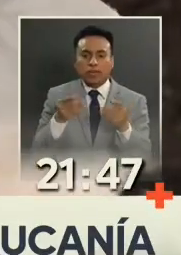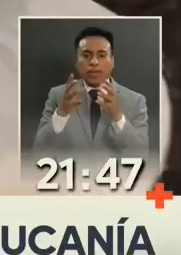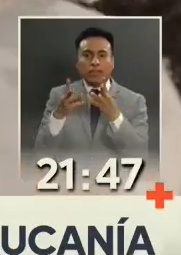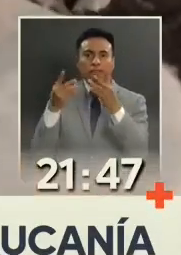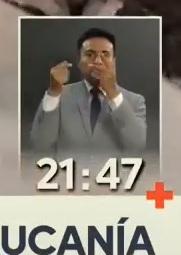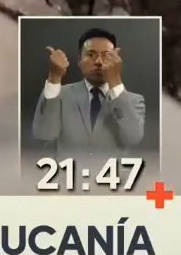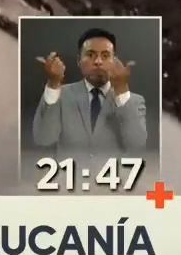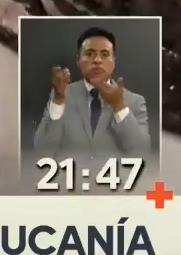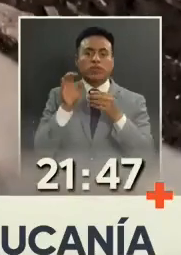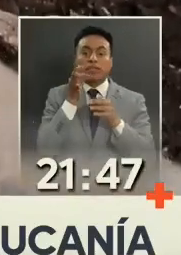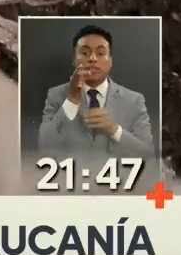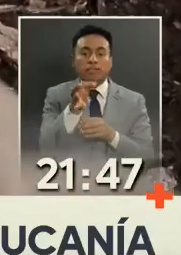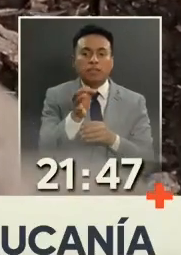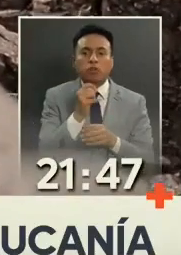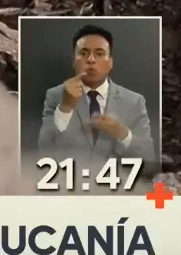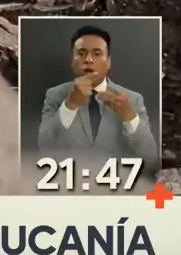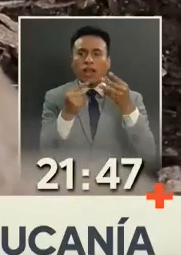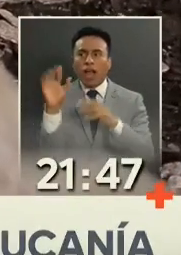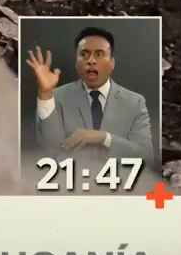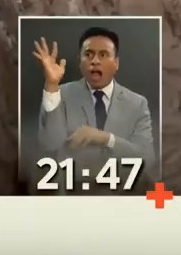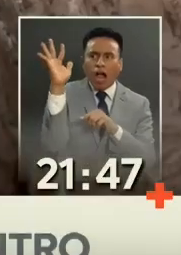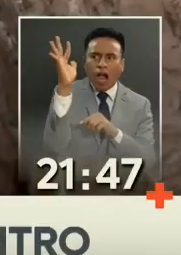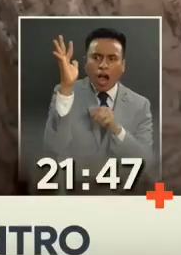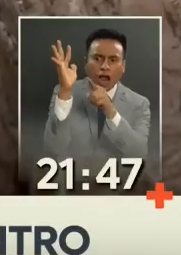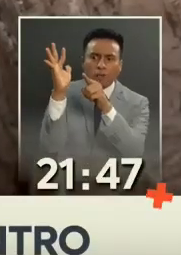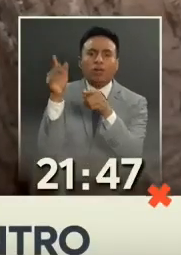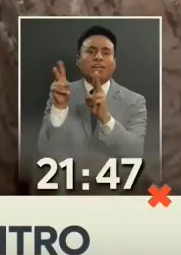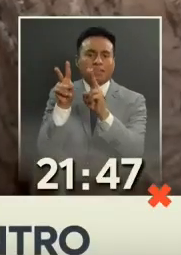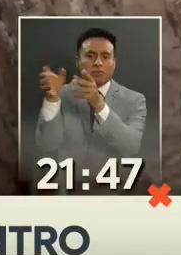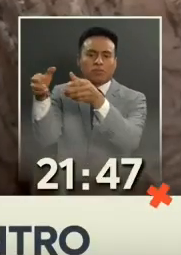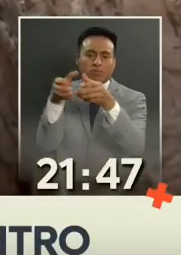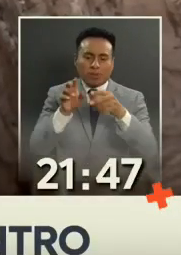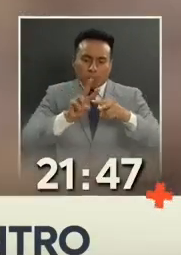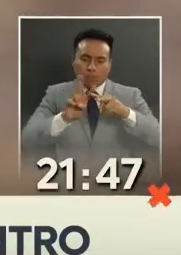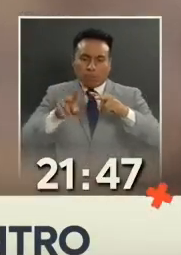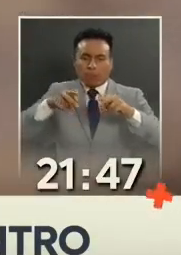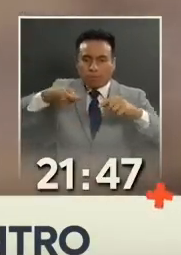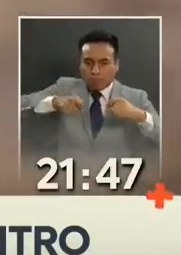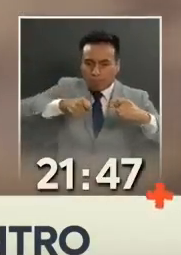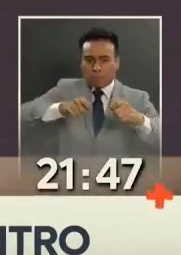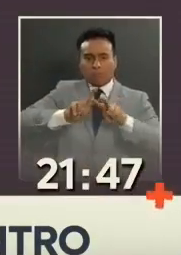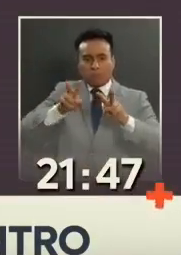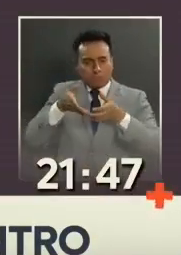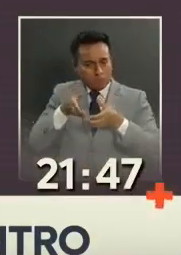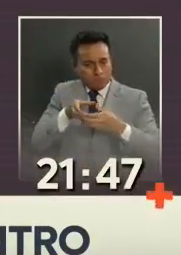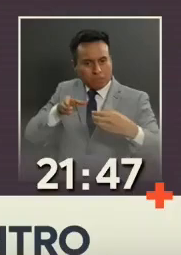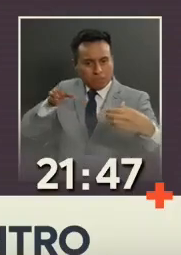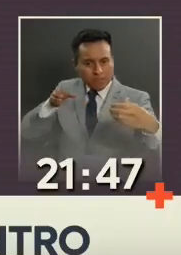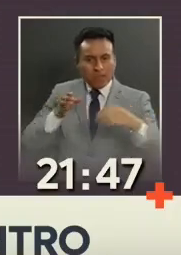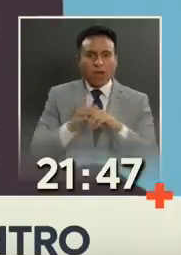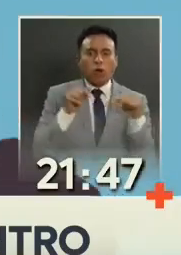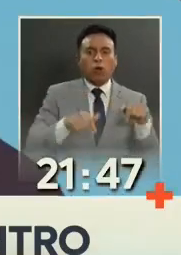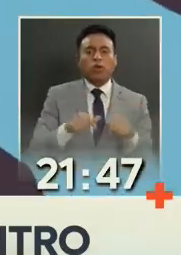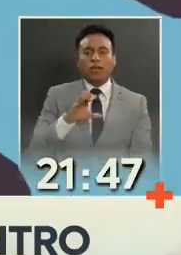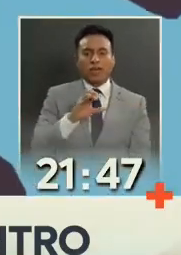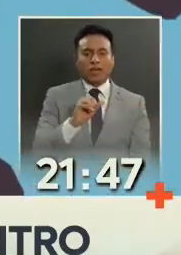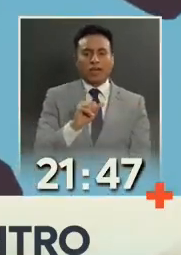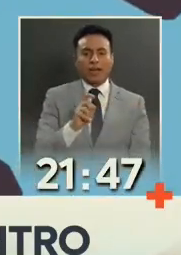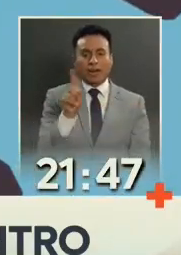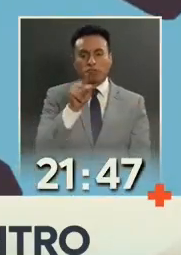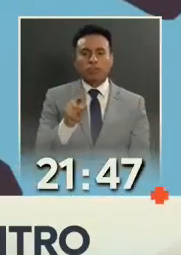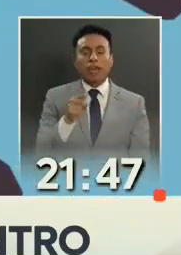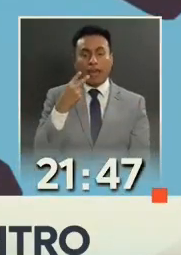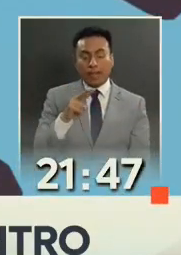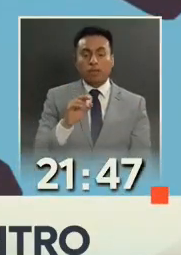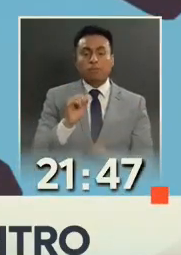les decía con cuál árbol estaba permitida su construcción. Hoy, Carlos, empresario indígena, pone a